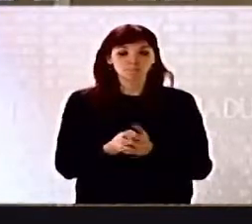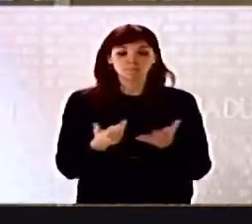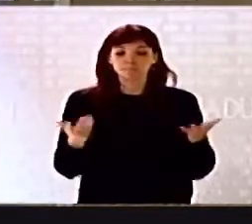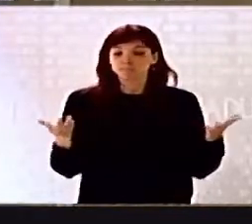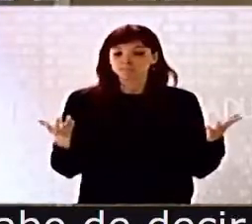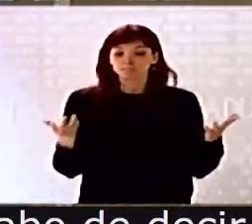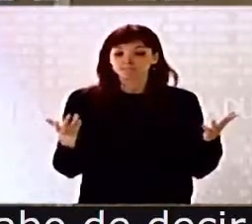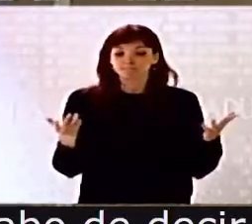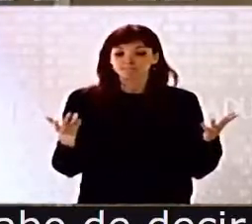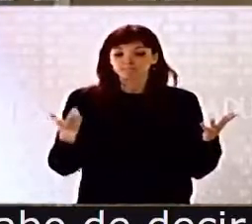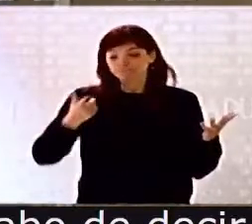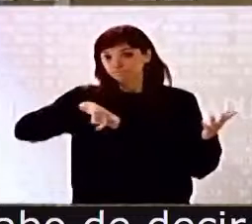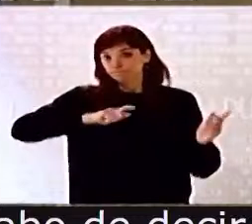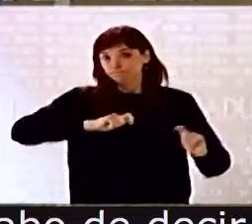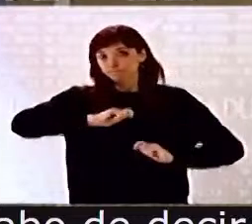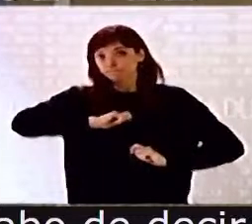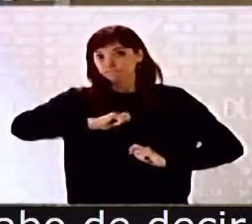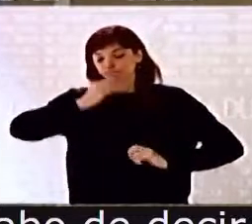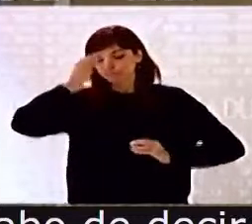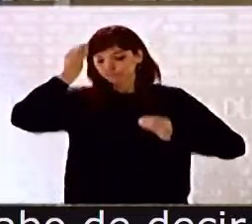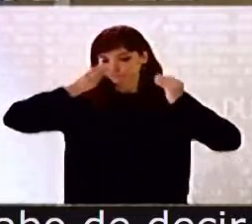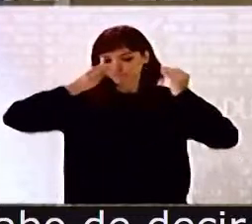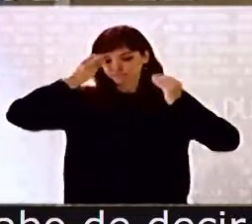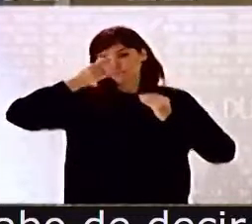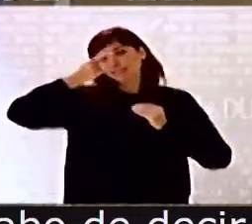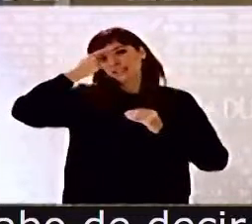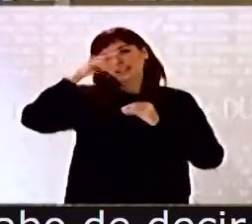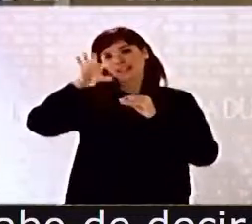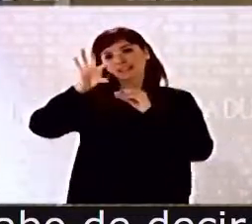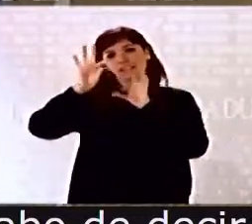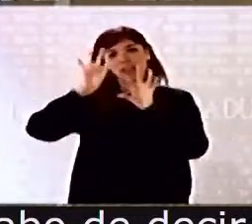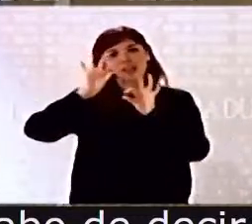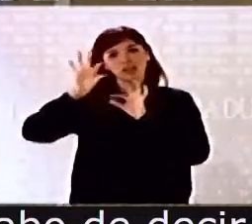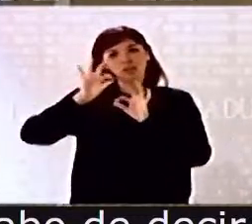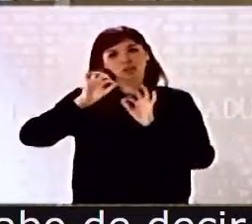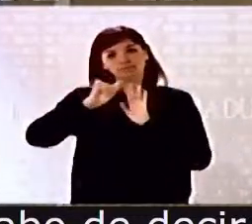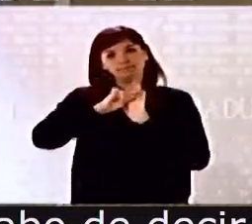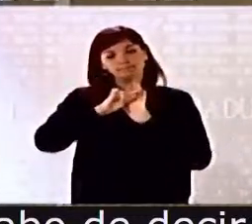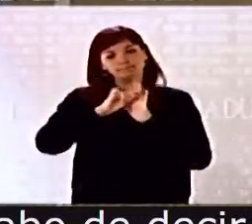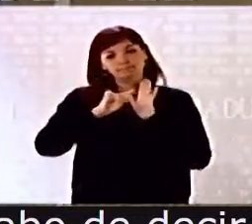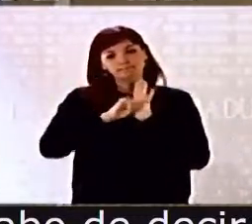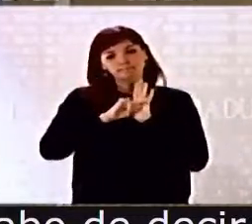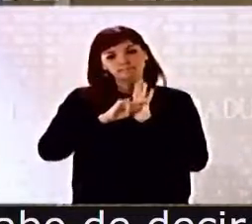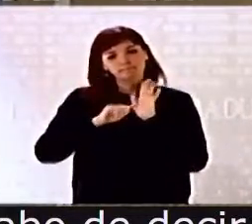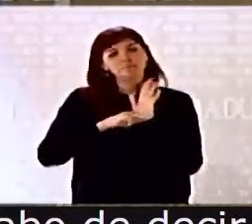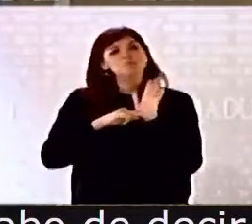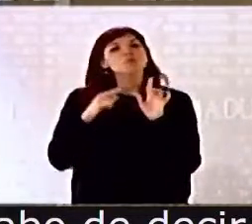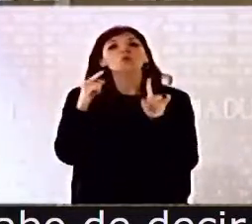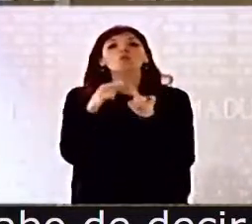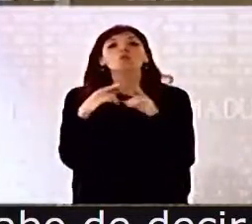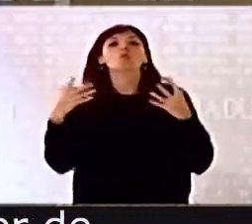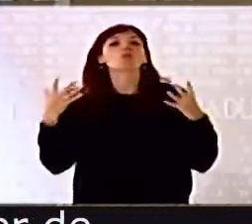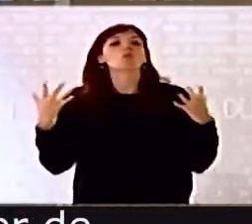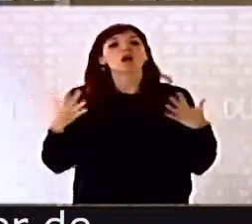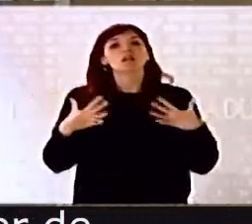tenemos que tomar decisiones con un carácter de protección de la salud